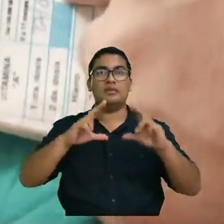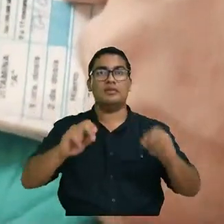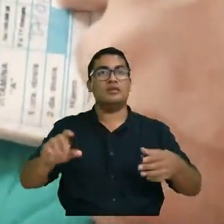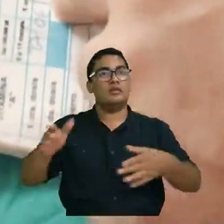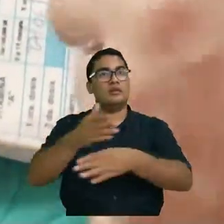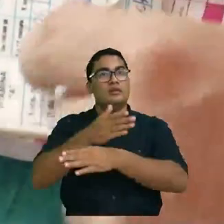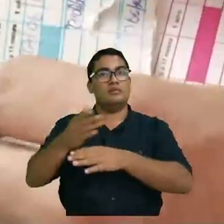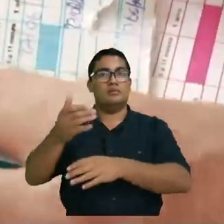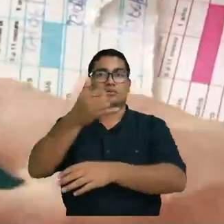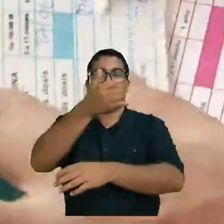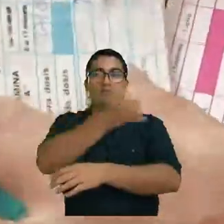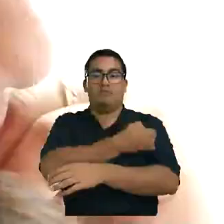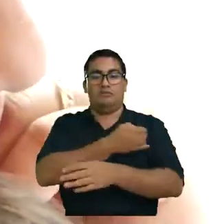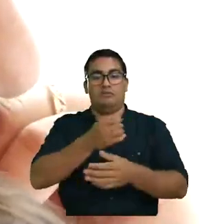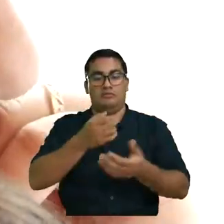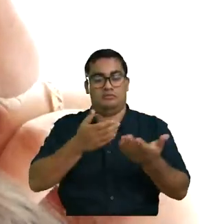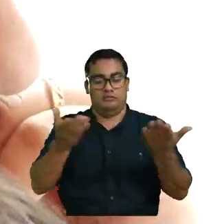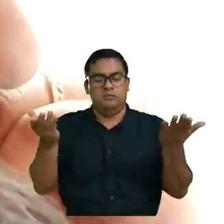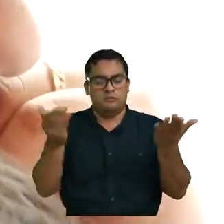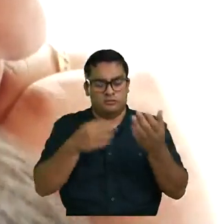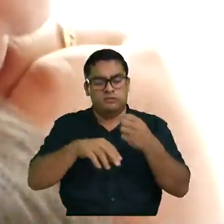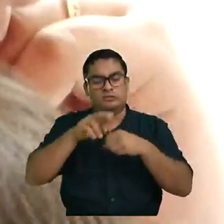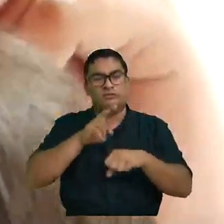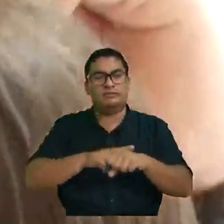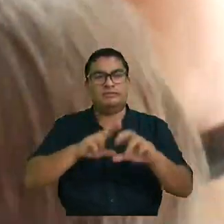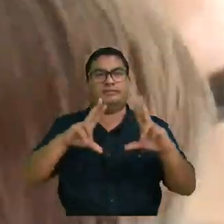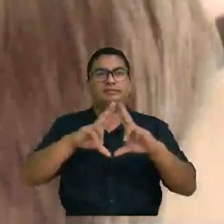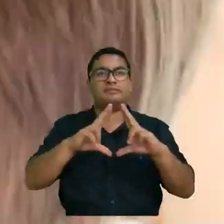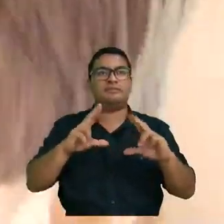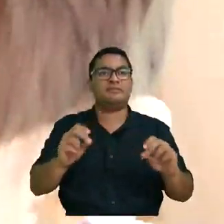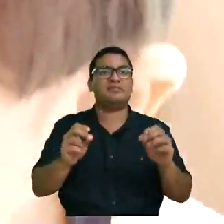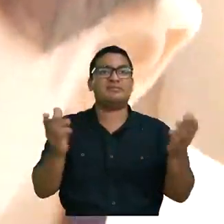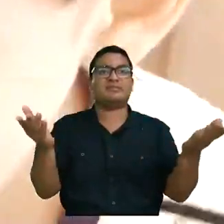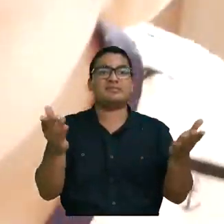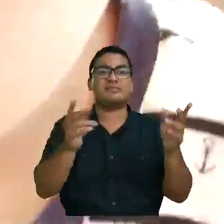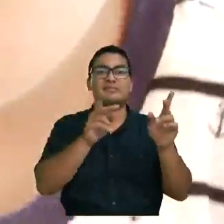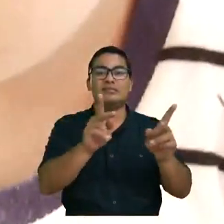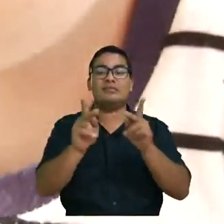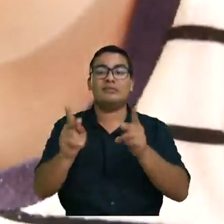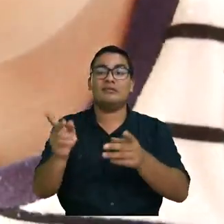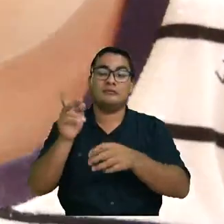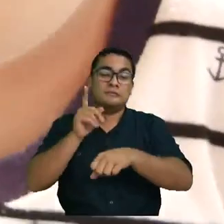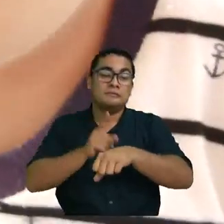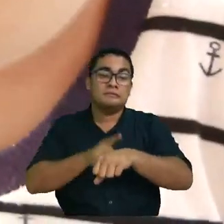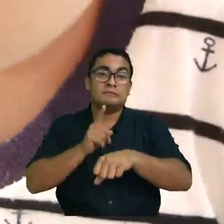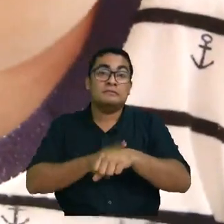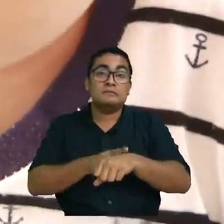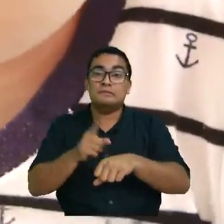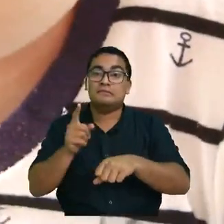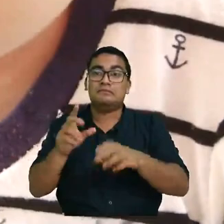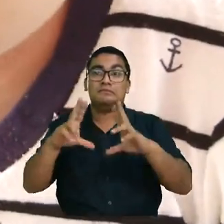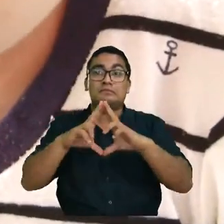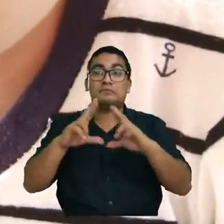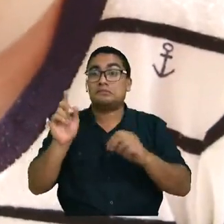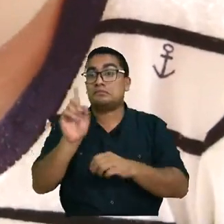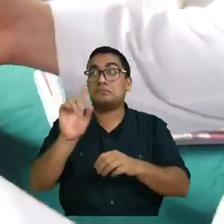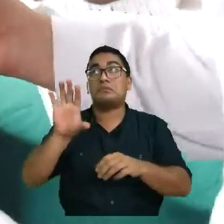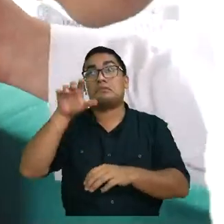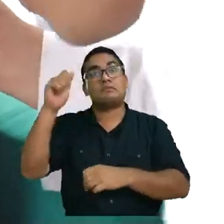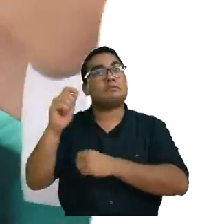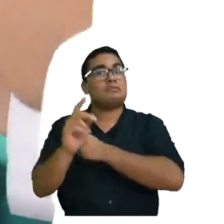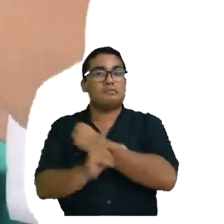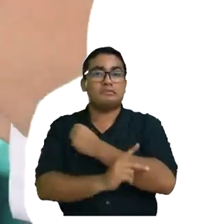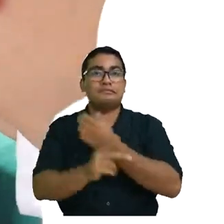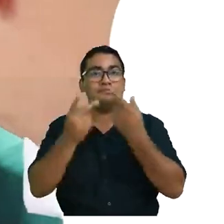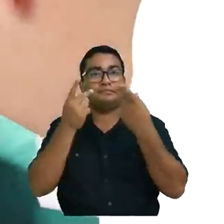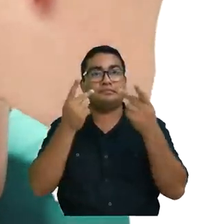vacunación? ¿O ustedes también las tienen? Por ejemplo, ahí si alguien... quizás no tuvo tiempo, no estaba en Nicaragua, por ejemplo. Usted